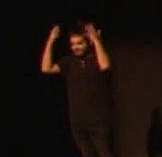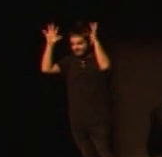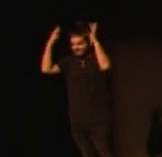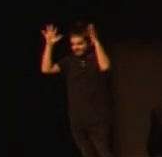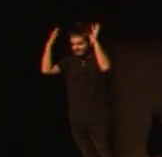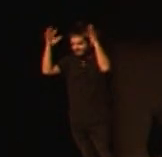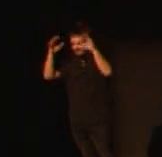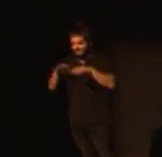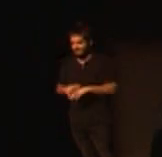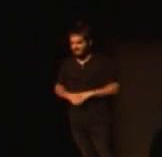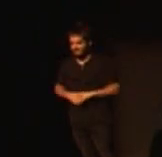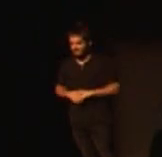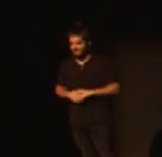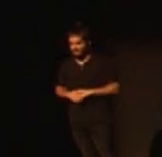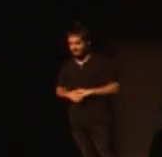Marta,